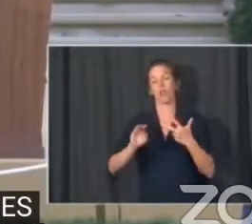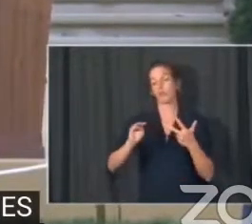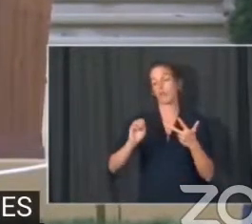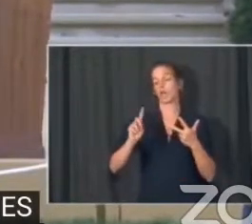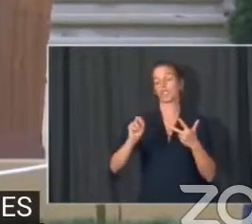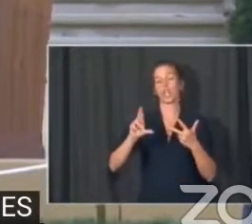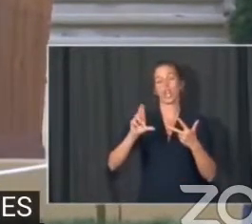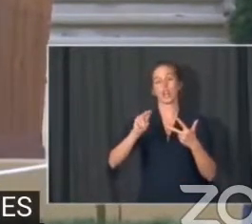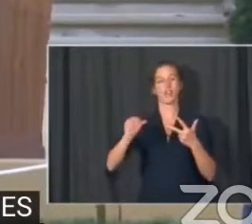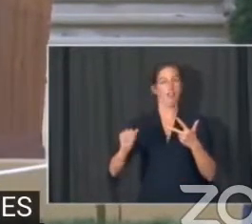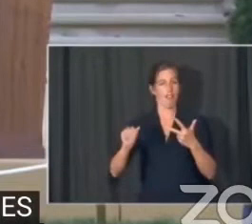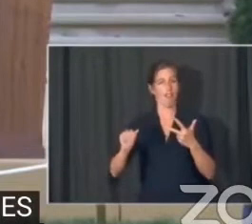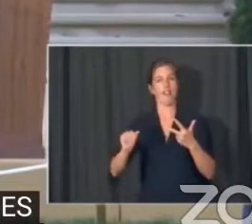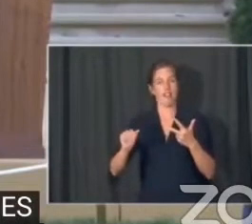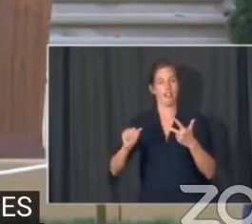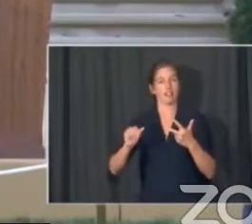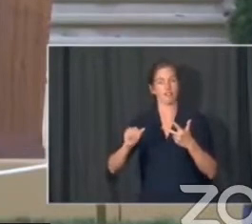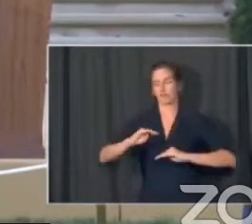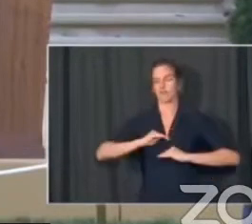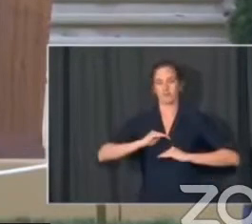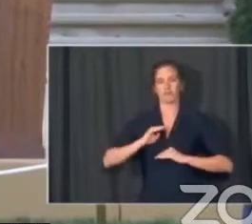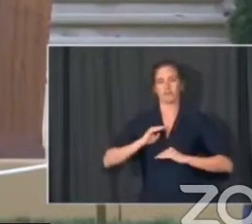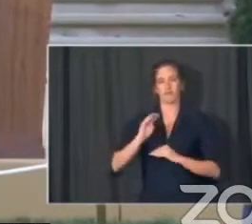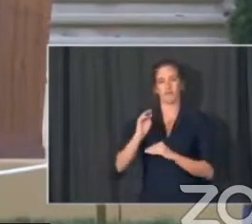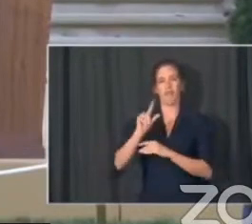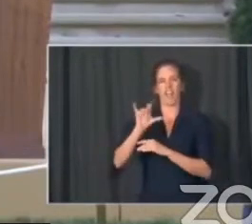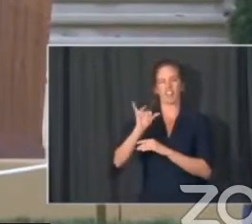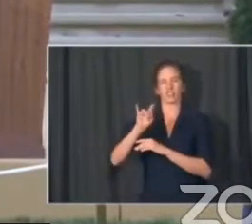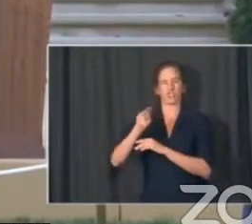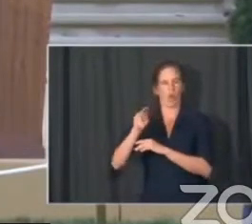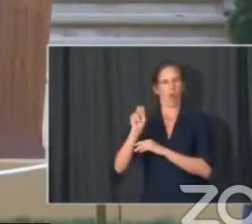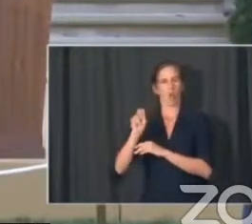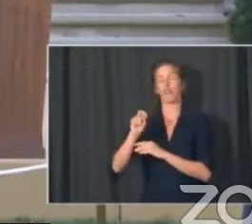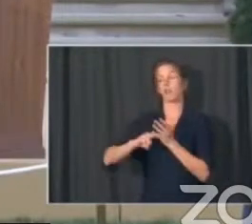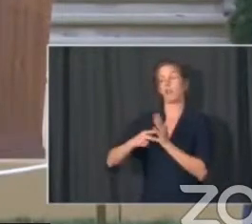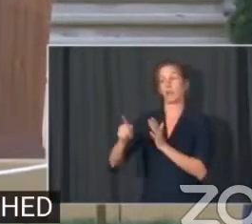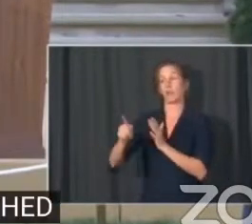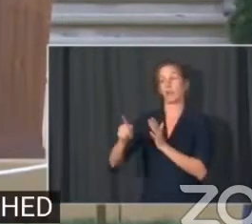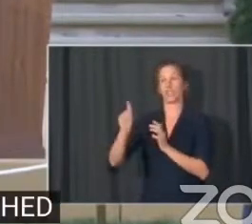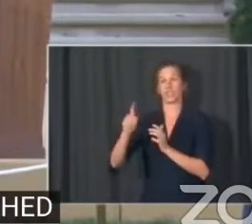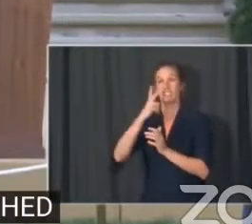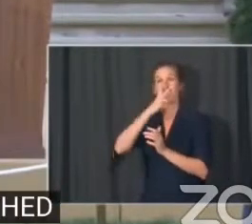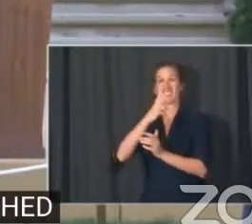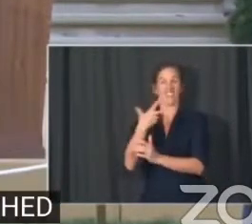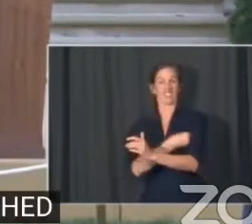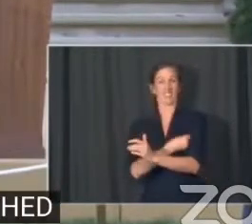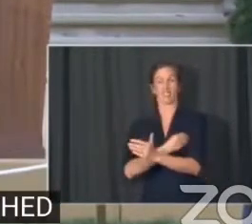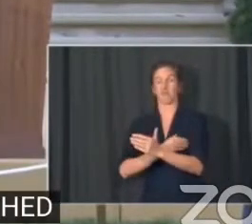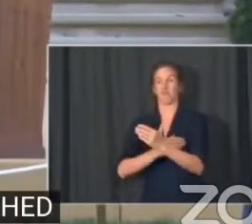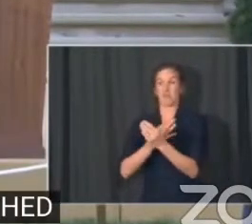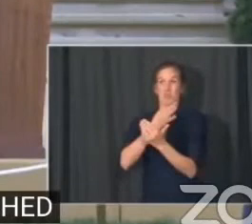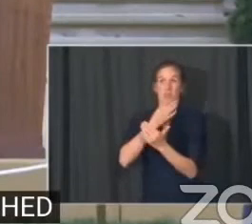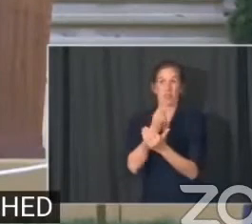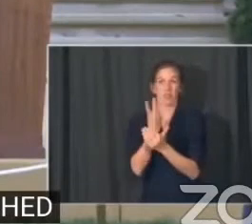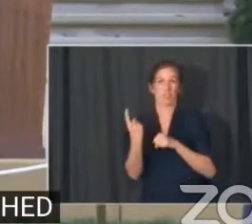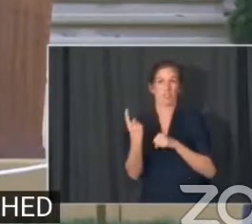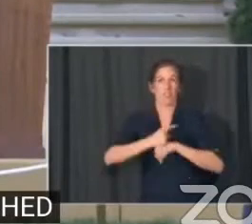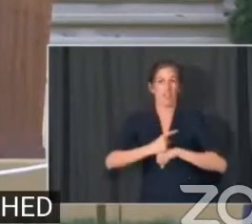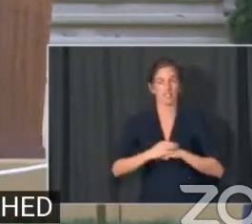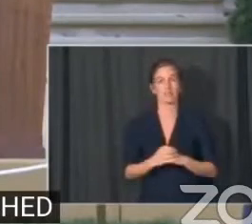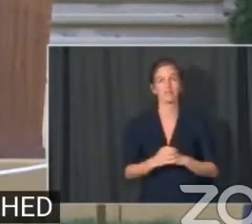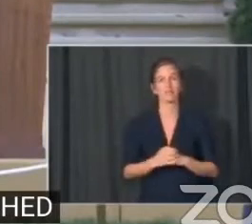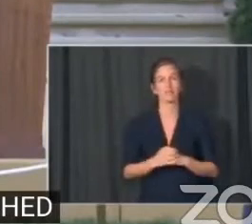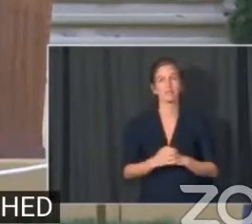Antibiótico que ayuda a la emergencia, a las personas que están en alto riesgo a salir del hospital. También Moderna,